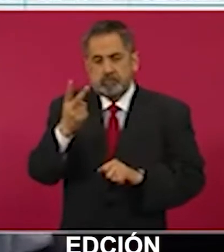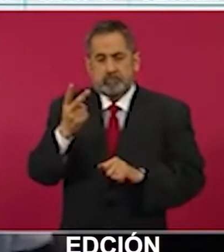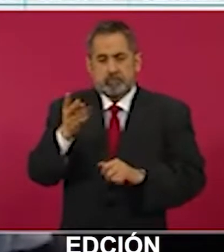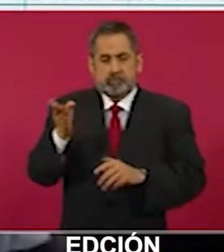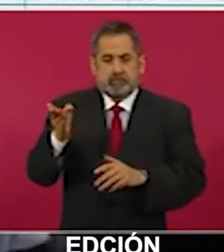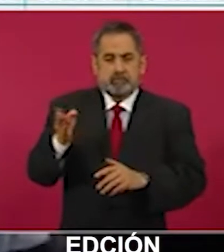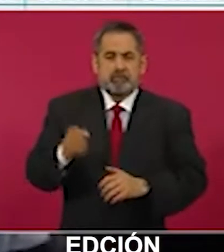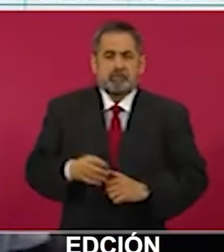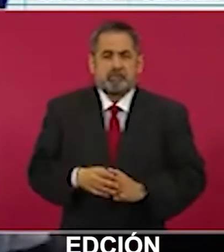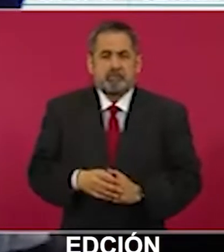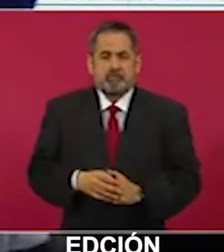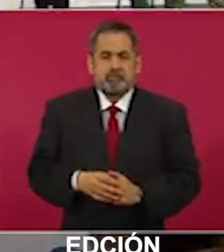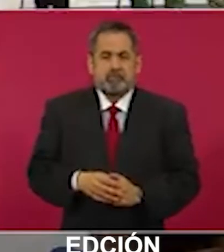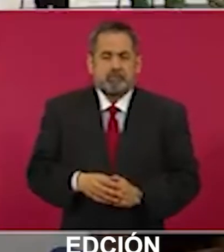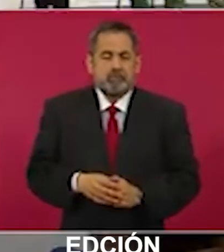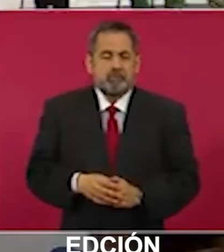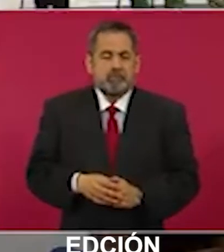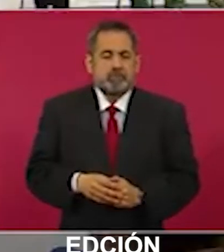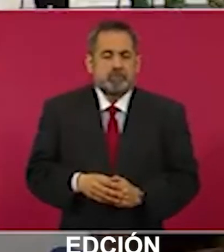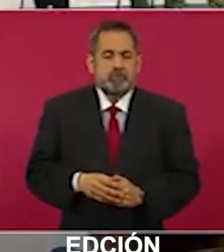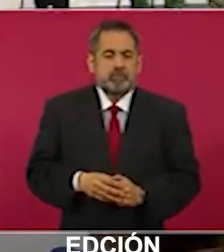2,732,000.